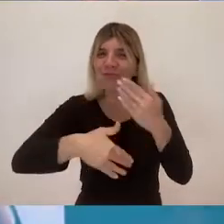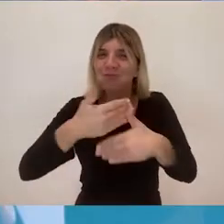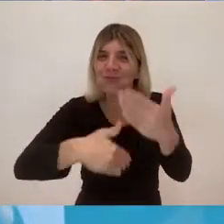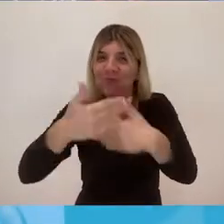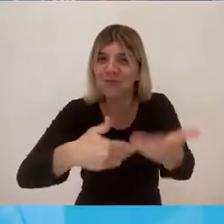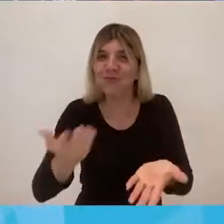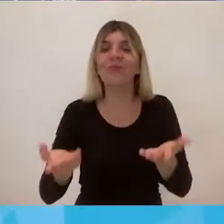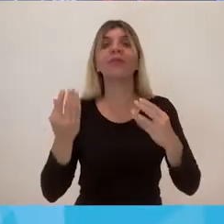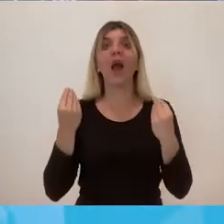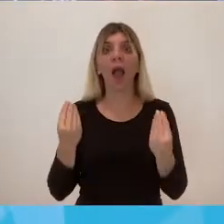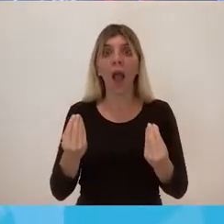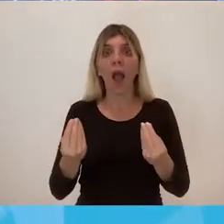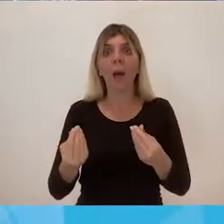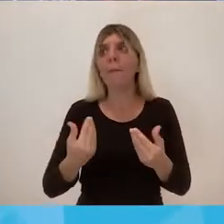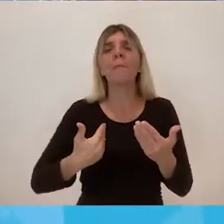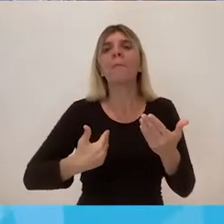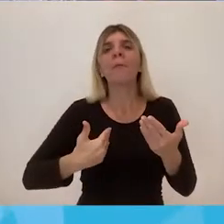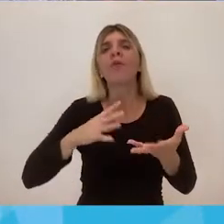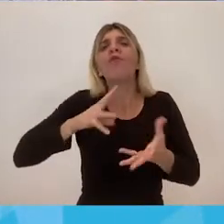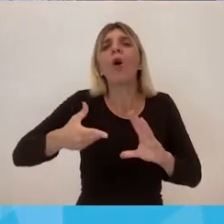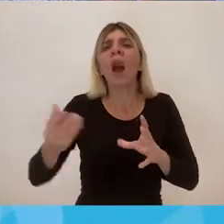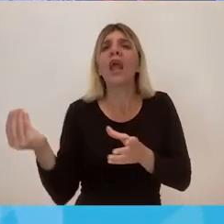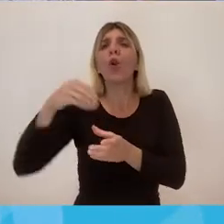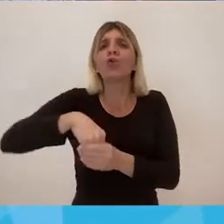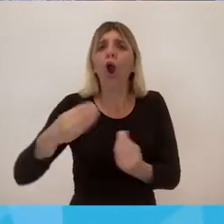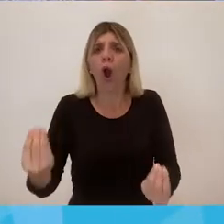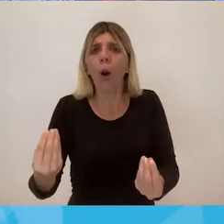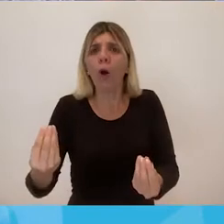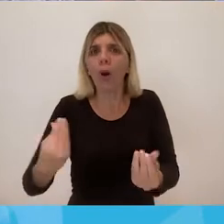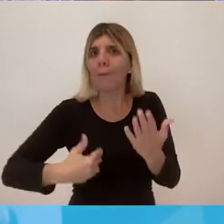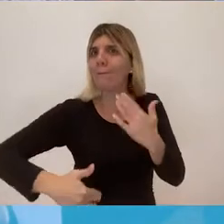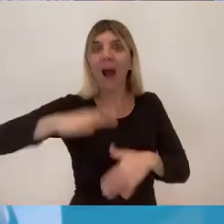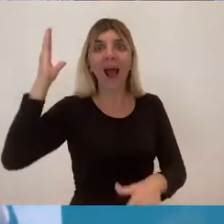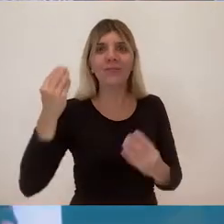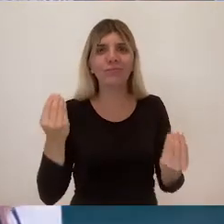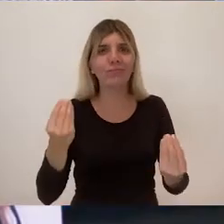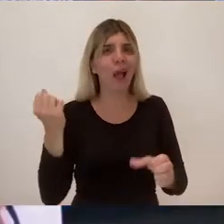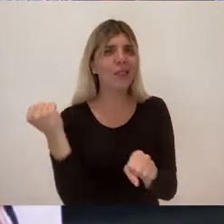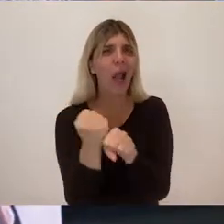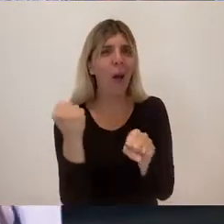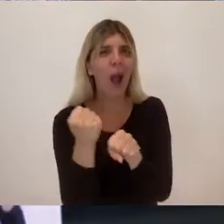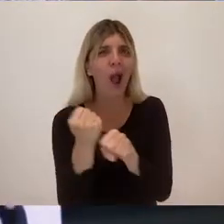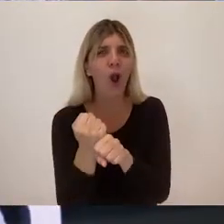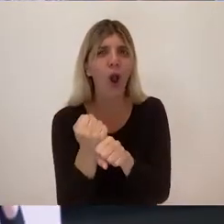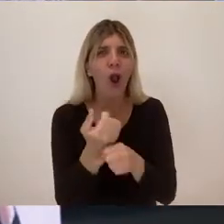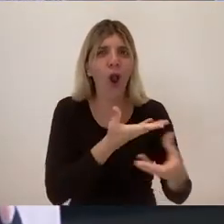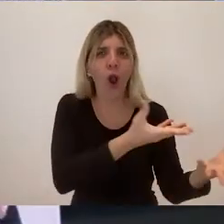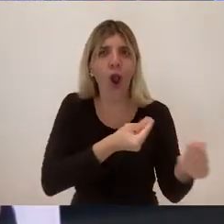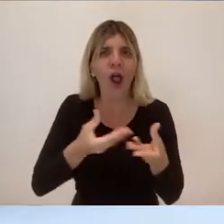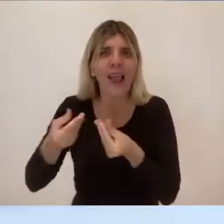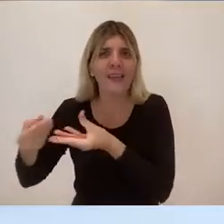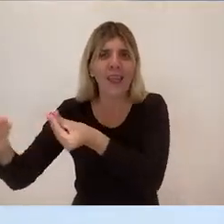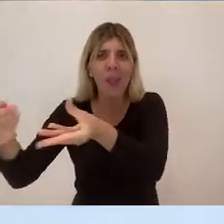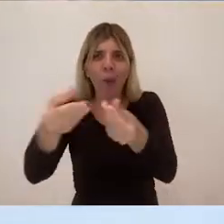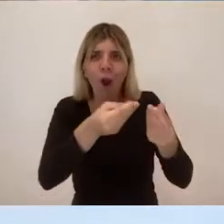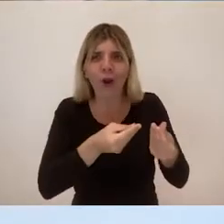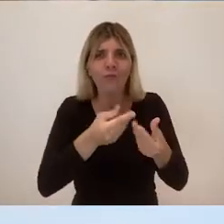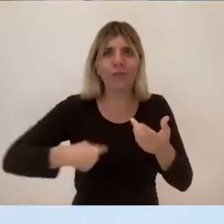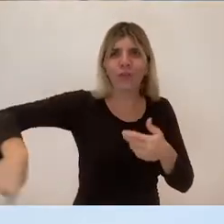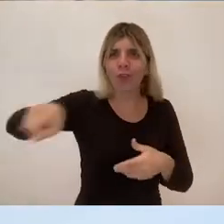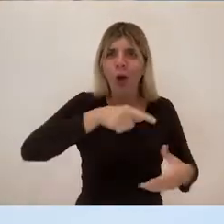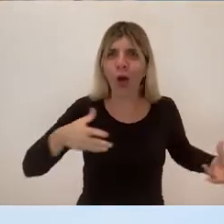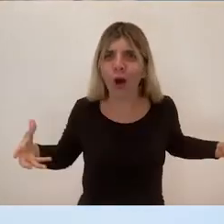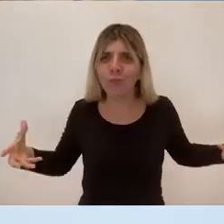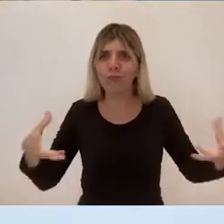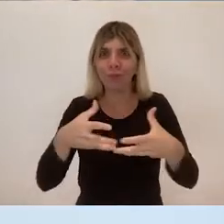una relación y la mejor manera de incluir, pensamos, es el trabajo, ¿no? Y el trabajo de forma